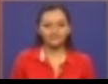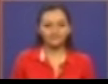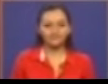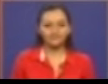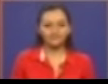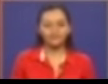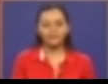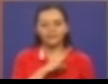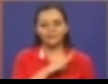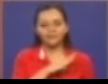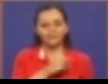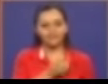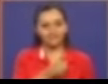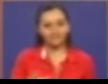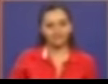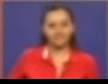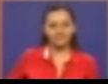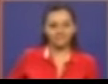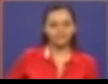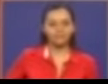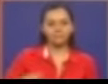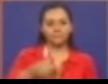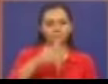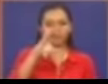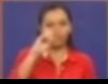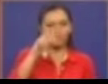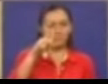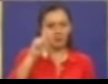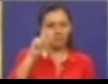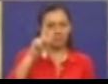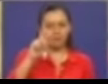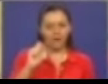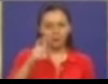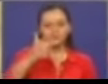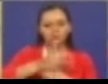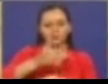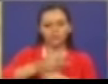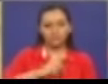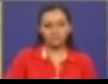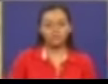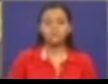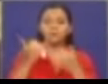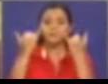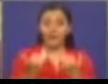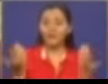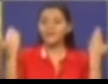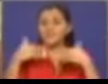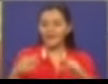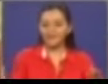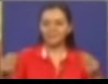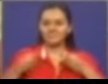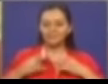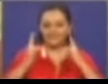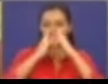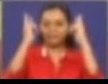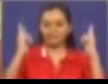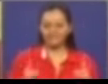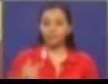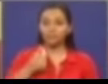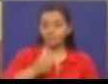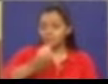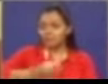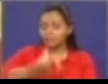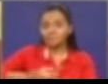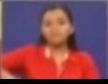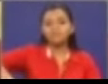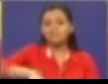Juan Ortiz, presidente de Compapa Chimborazo. Ya tenemos un invernadero para el pueblo, para los semilleristas, para poder